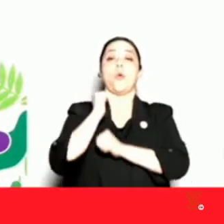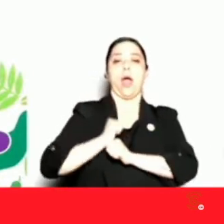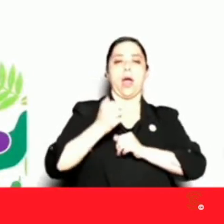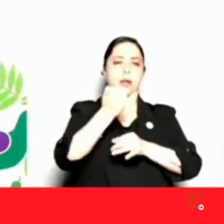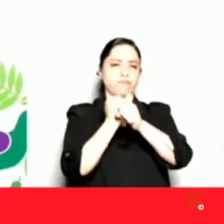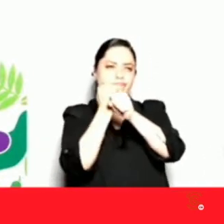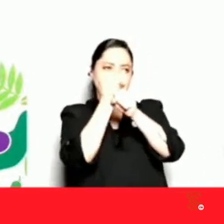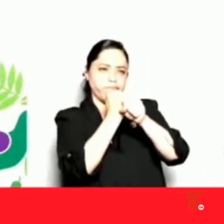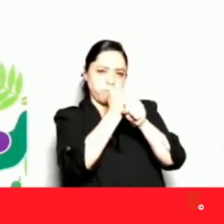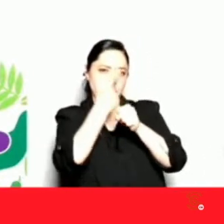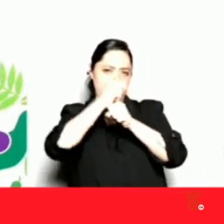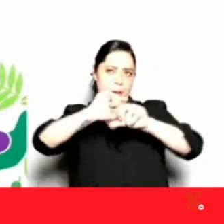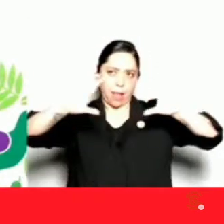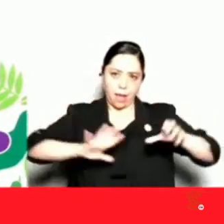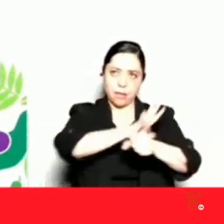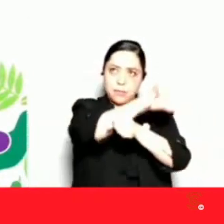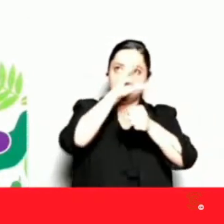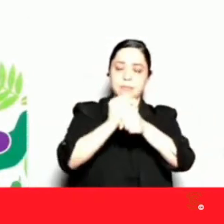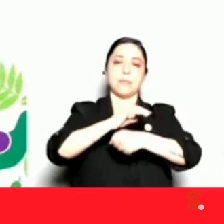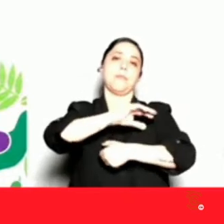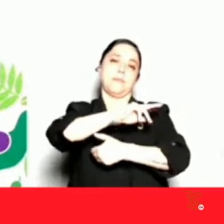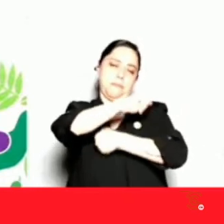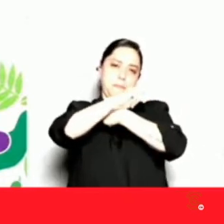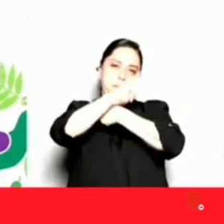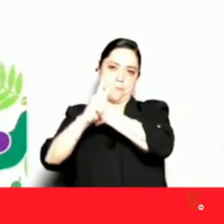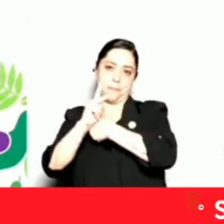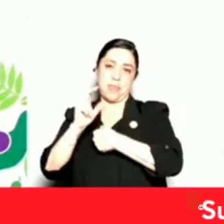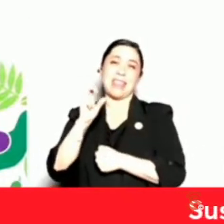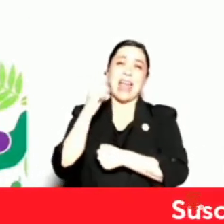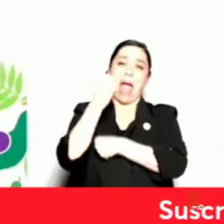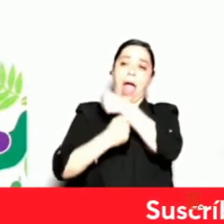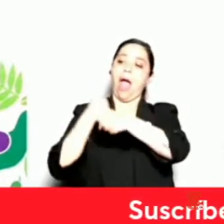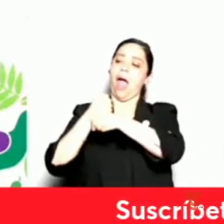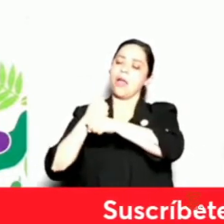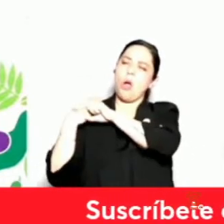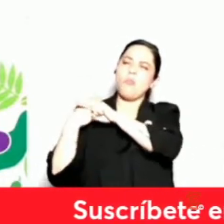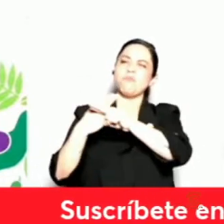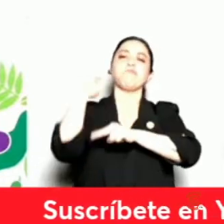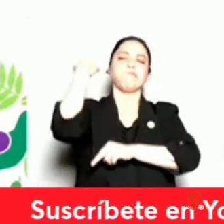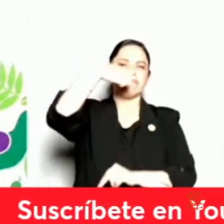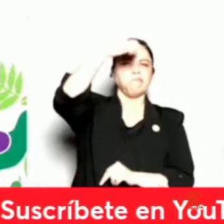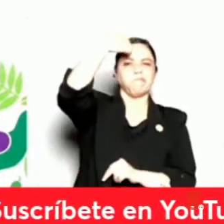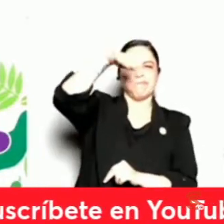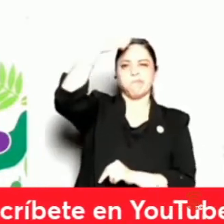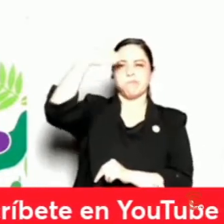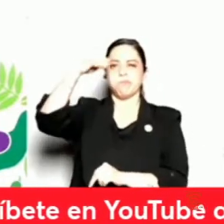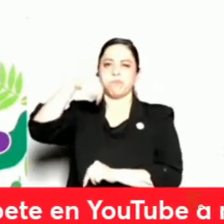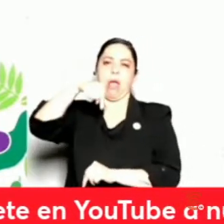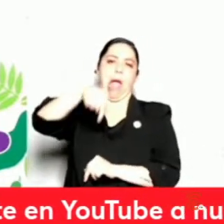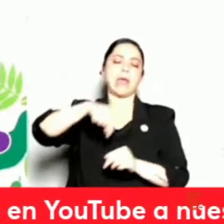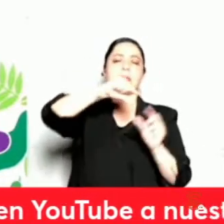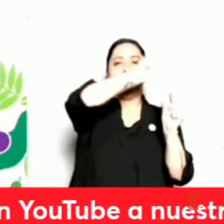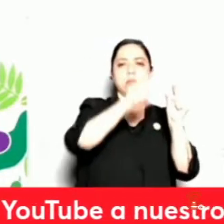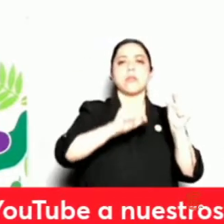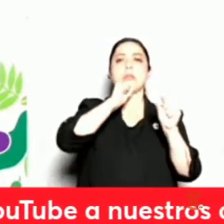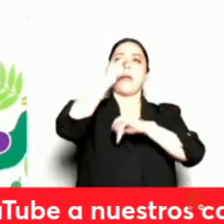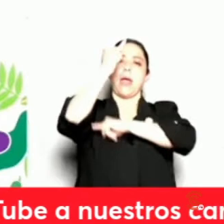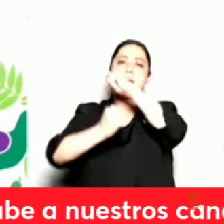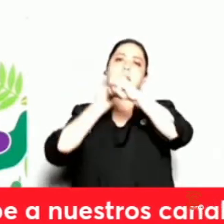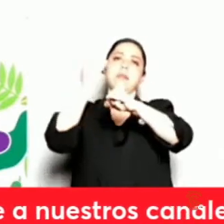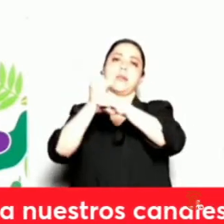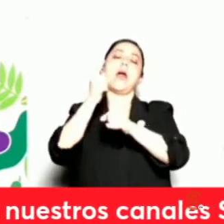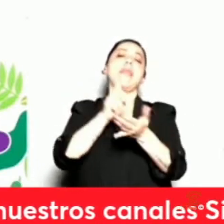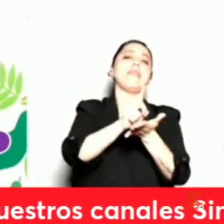mismos países. Cuenta con 30 años de experiencia ininterrumpida nacional e internacional en trabajos vinculados con los derechos sociales, el